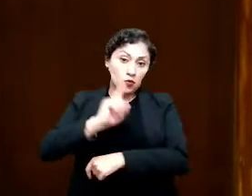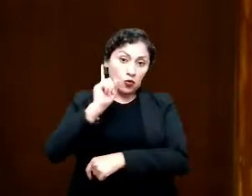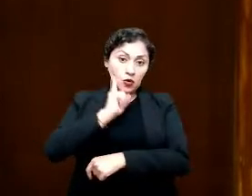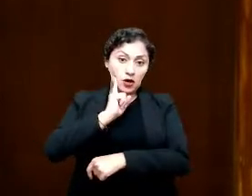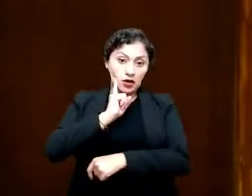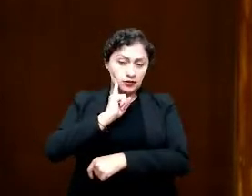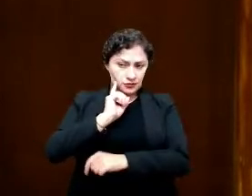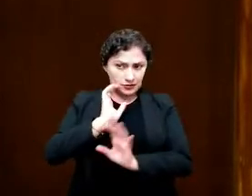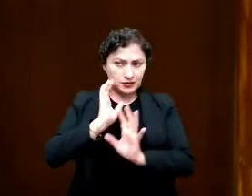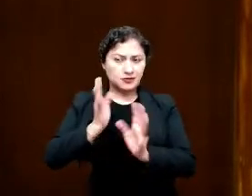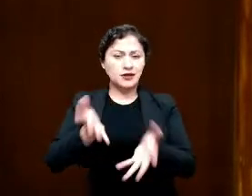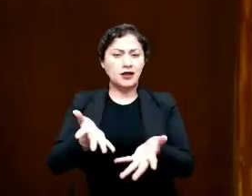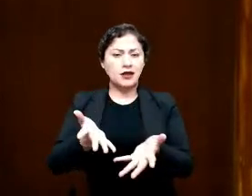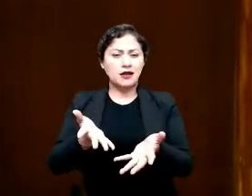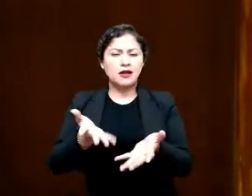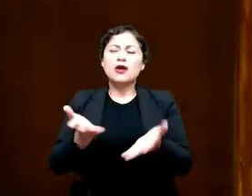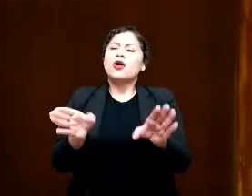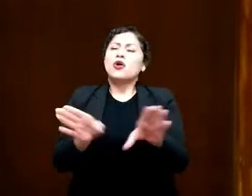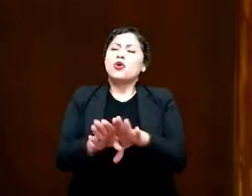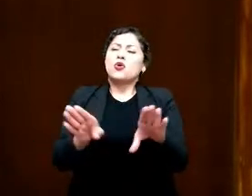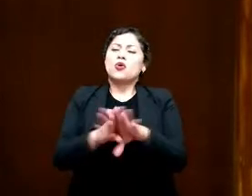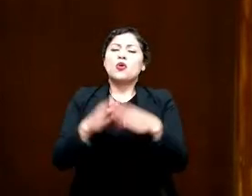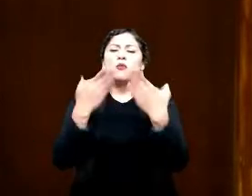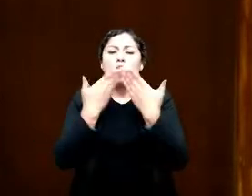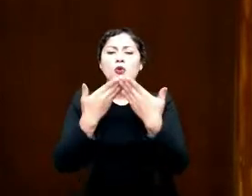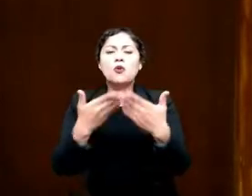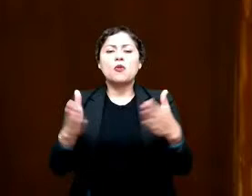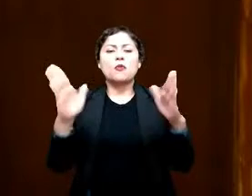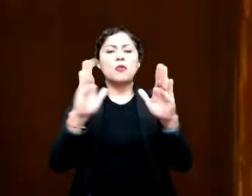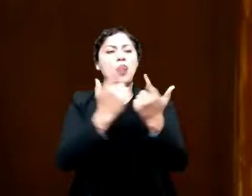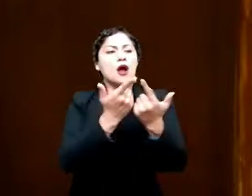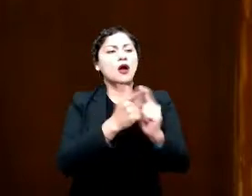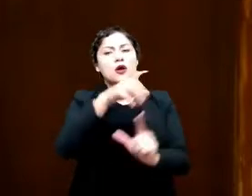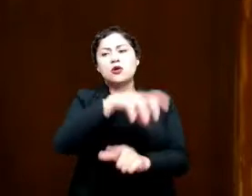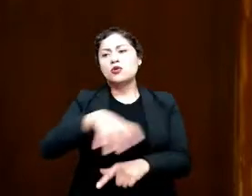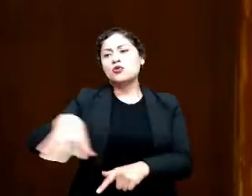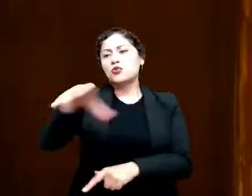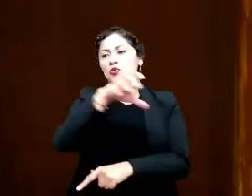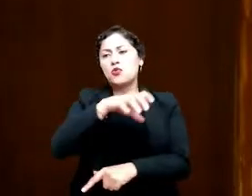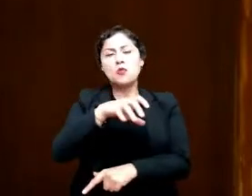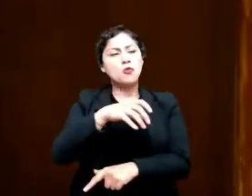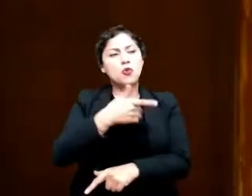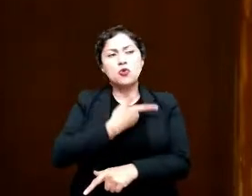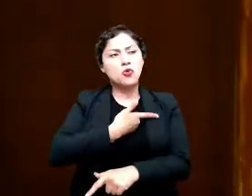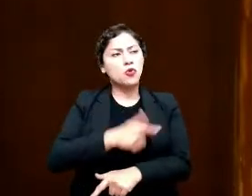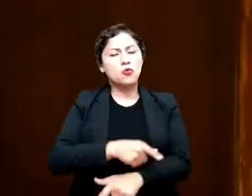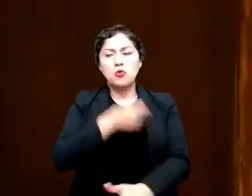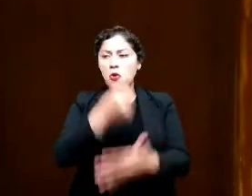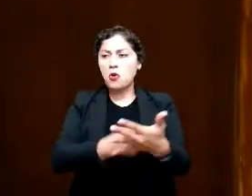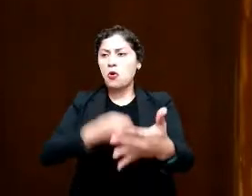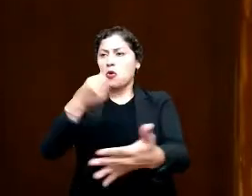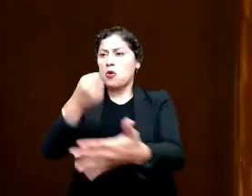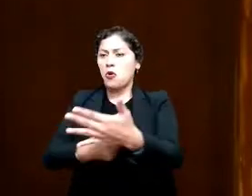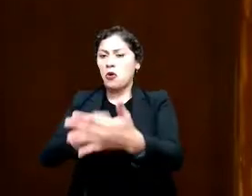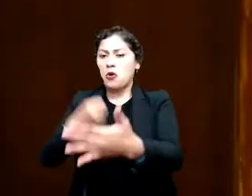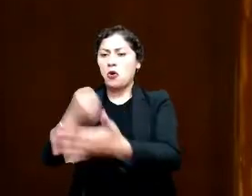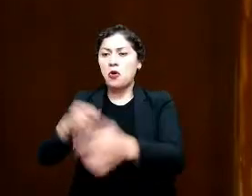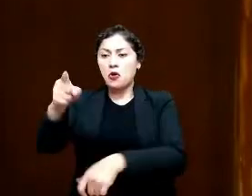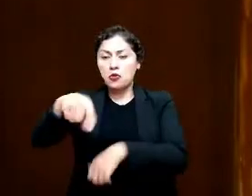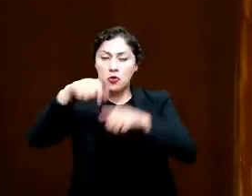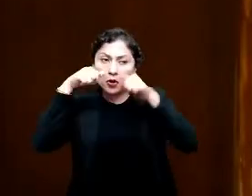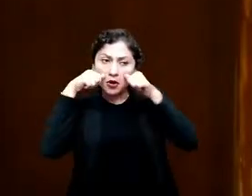de apertura y diálogo con los diversos grupos inconformes y de qué manera se ha atendido sus